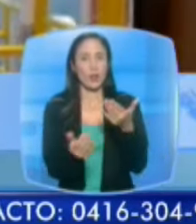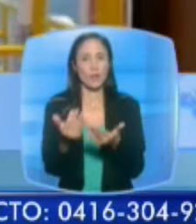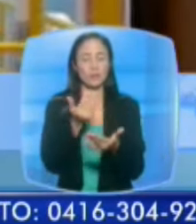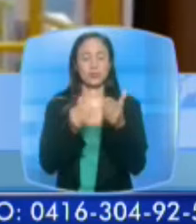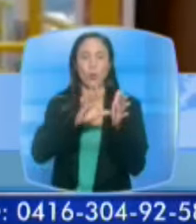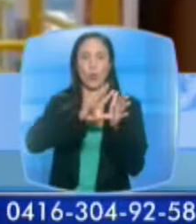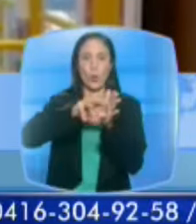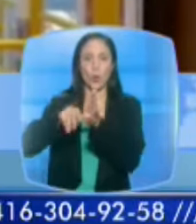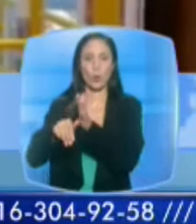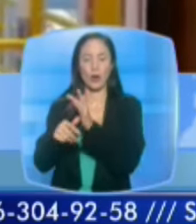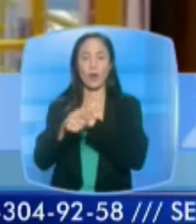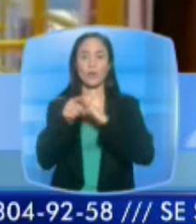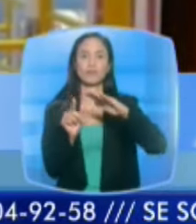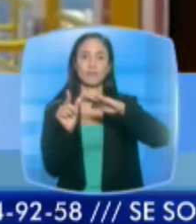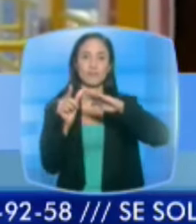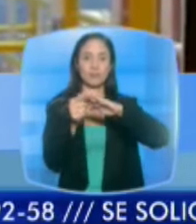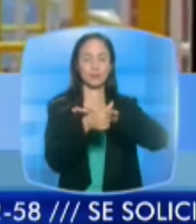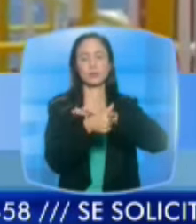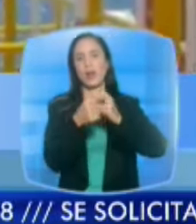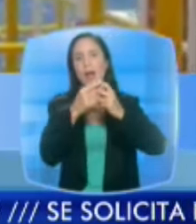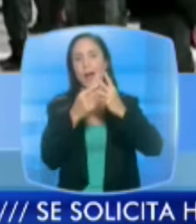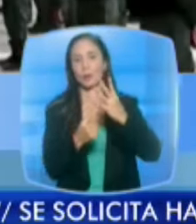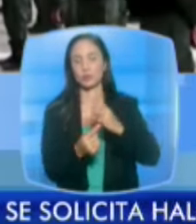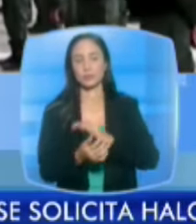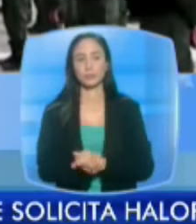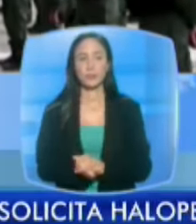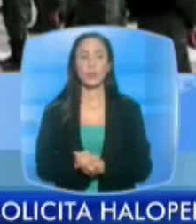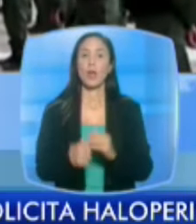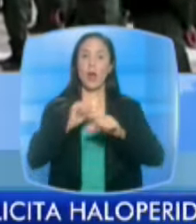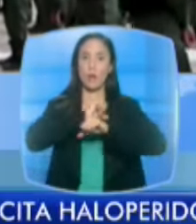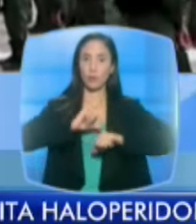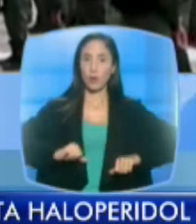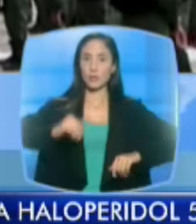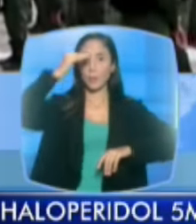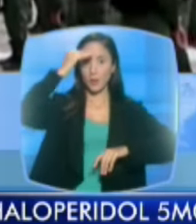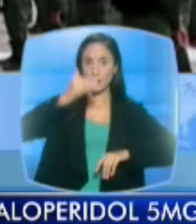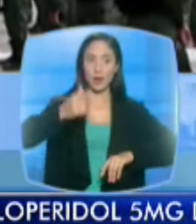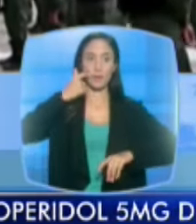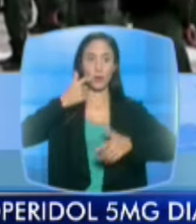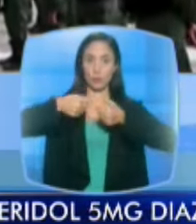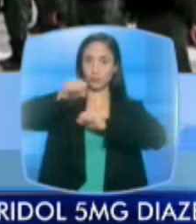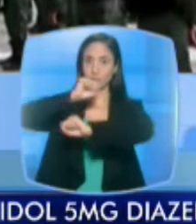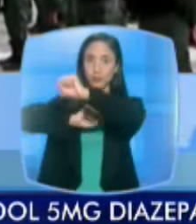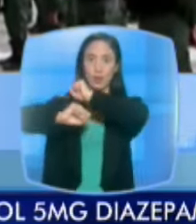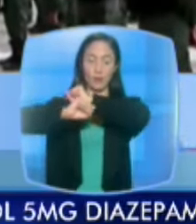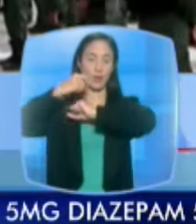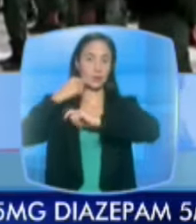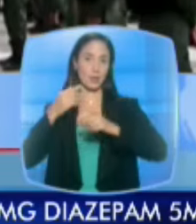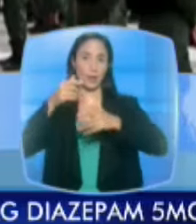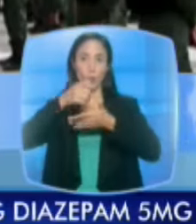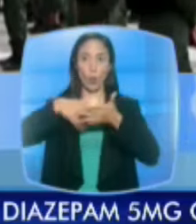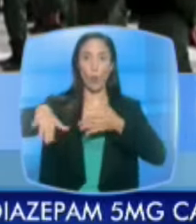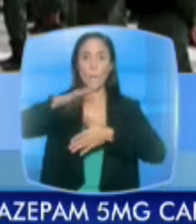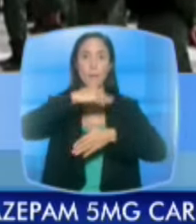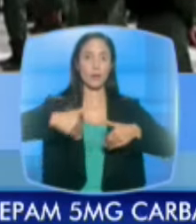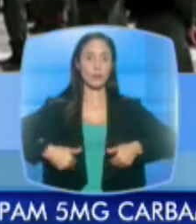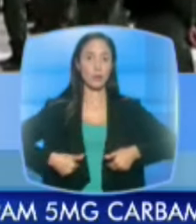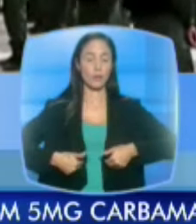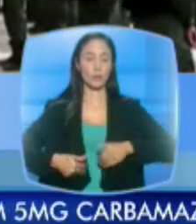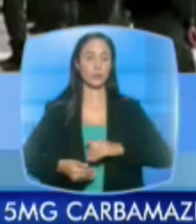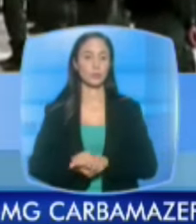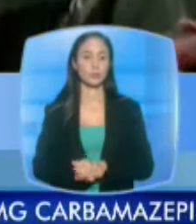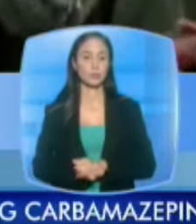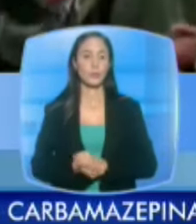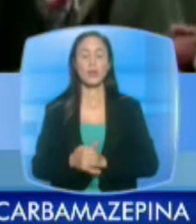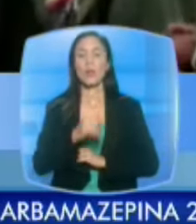transnacionales en suelo guyanés. Reafirmó que la Fuerza Armada Nacional defenderá el país con todos sus esfuerzos.